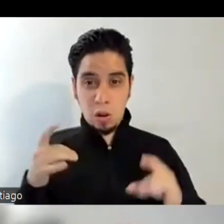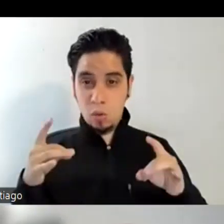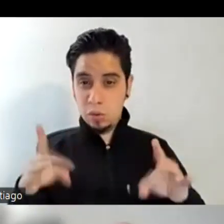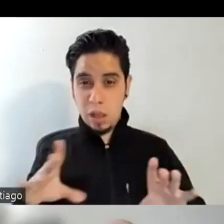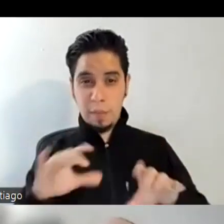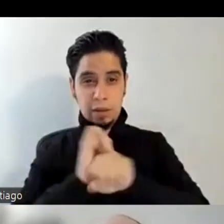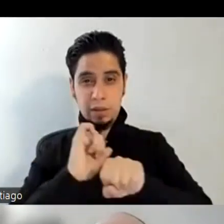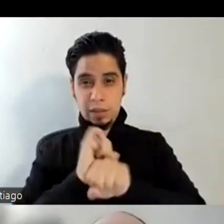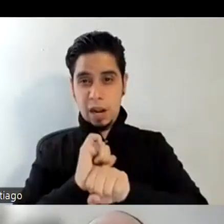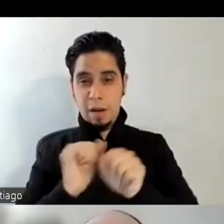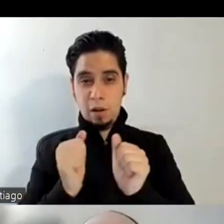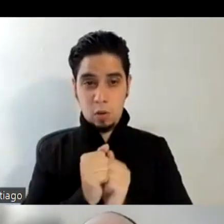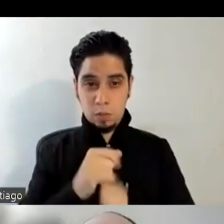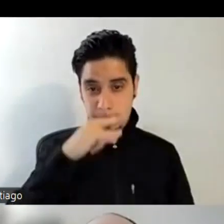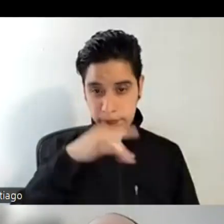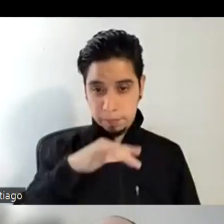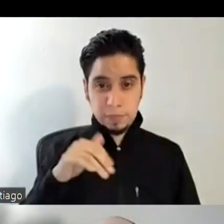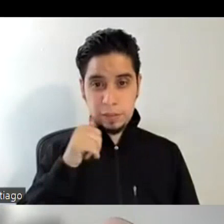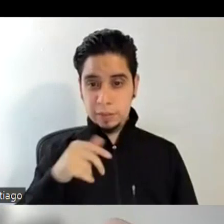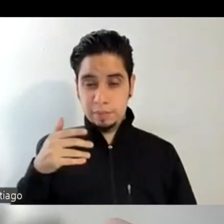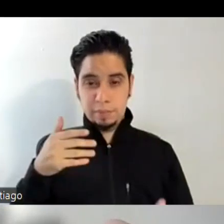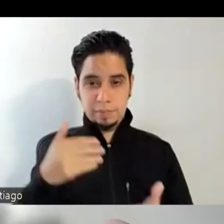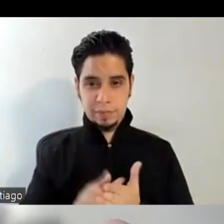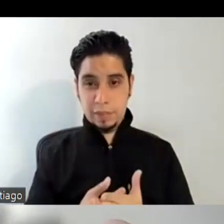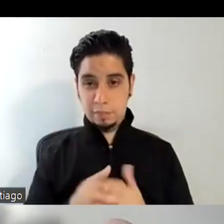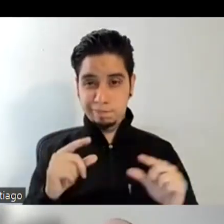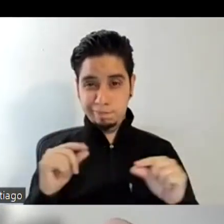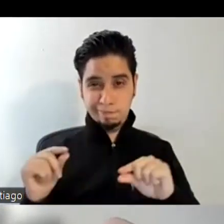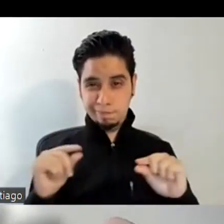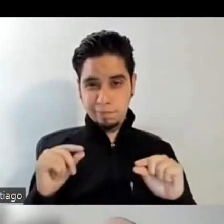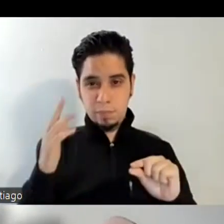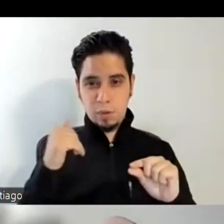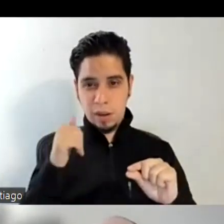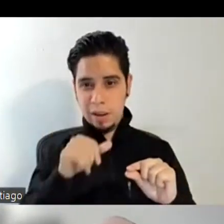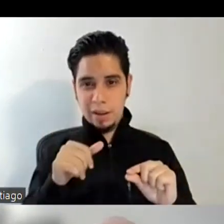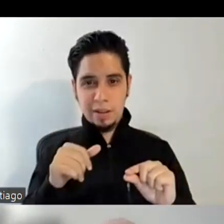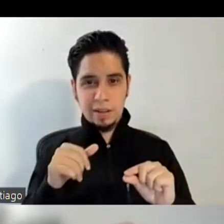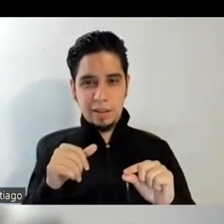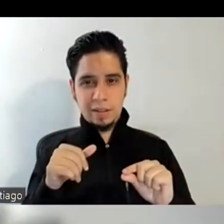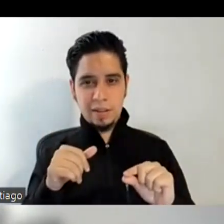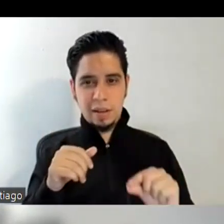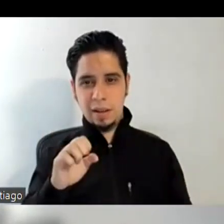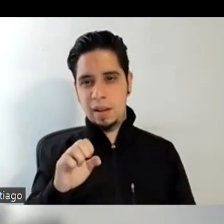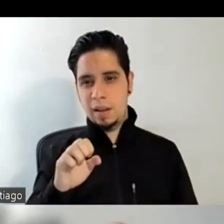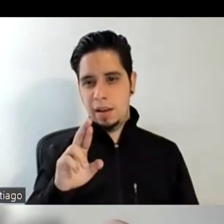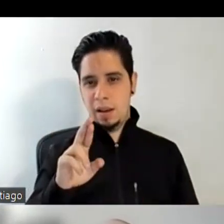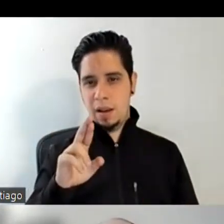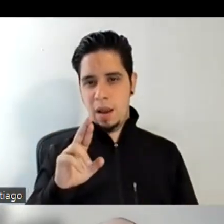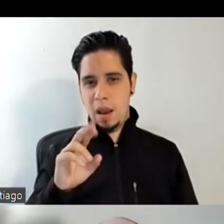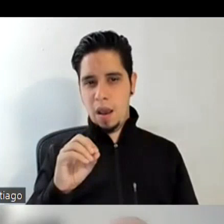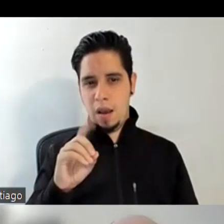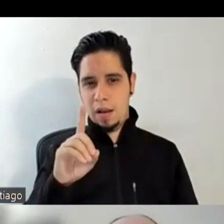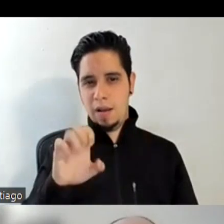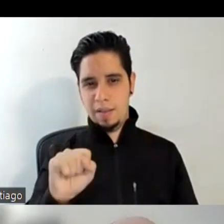lo que a nosotros nos decía. O sea, Hilda llegaba, y ese era un poco el chiste, que ella llegaba y empezaba a invocar a Herodes. ¡Herodes, llévatelos! ¿Te acuerdas de eso,